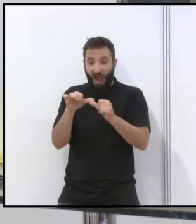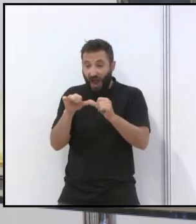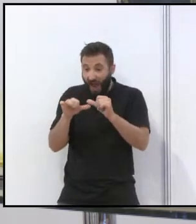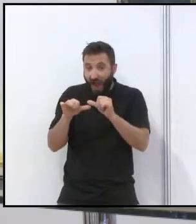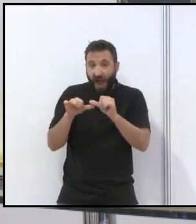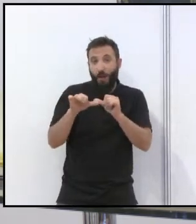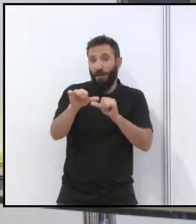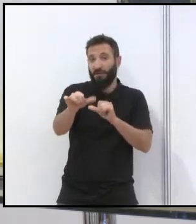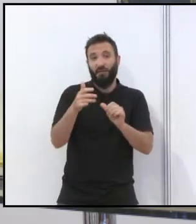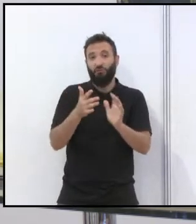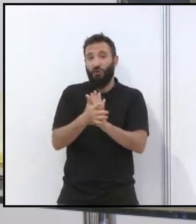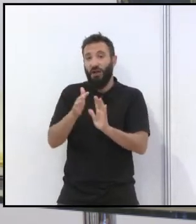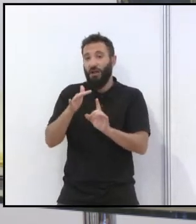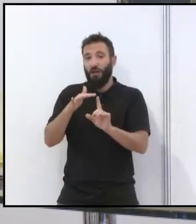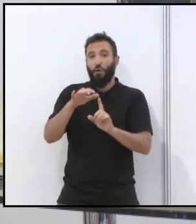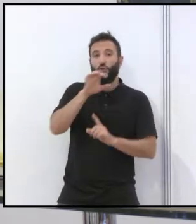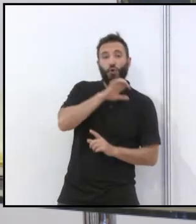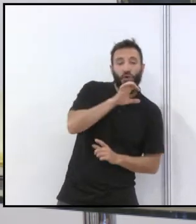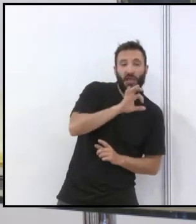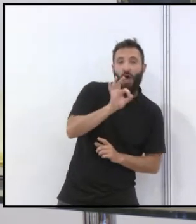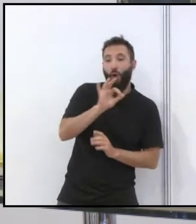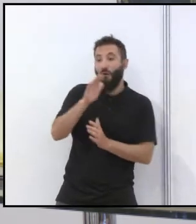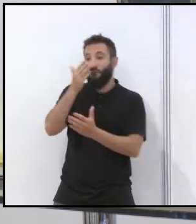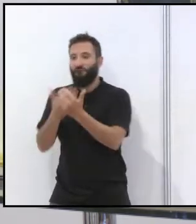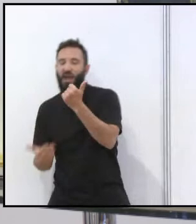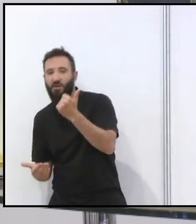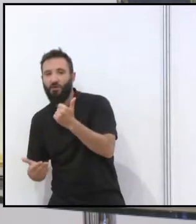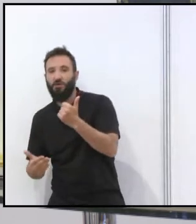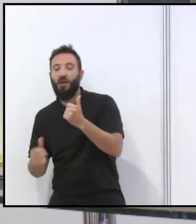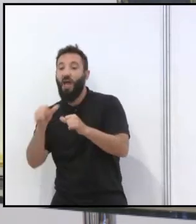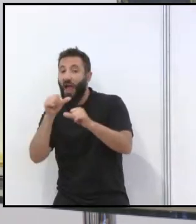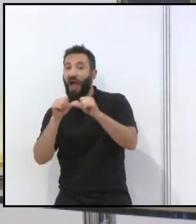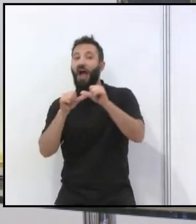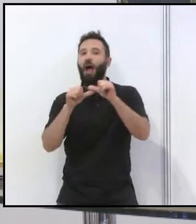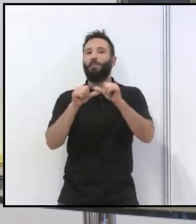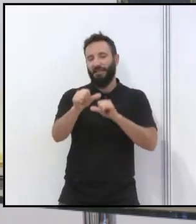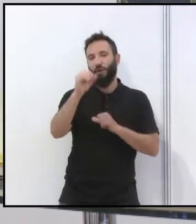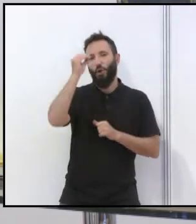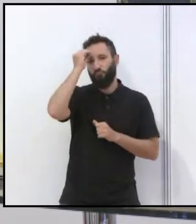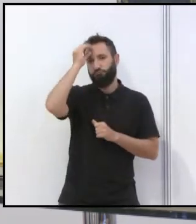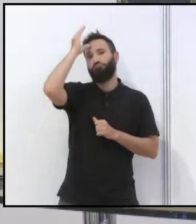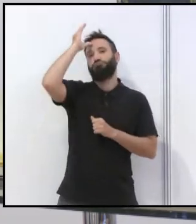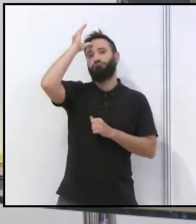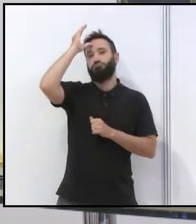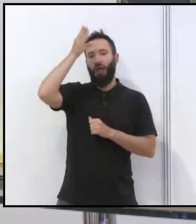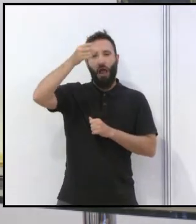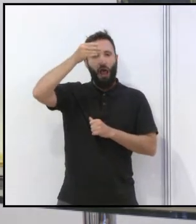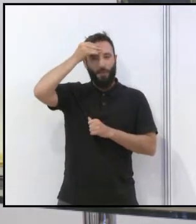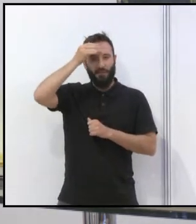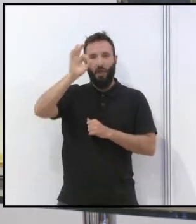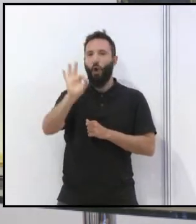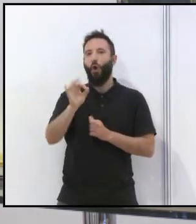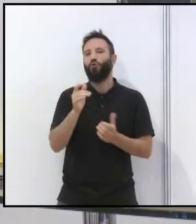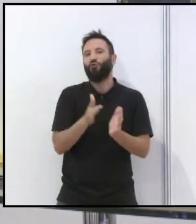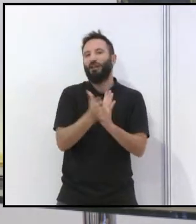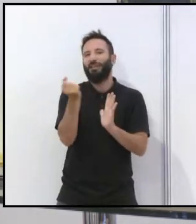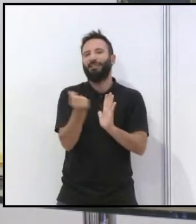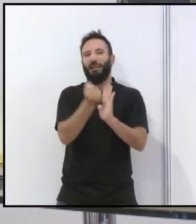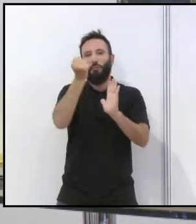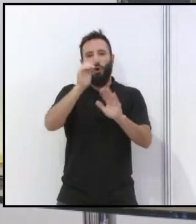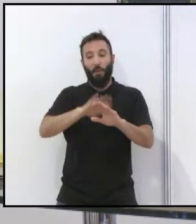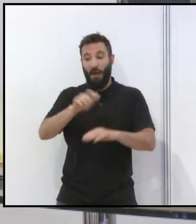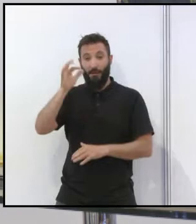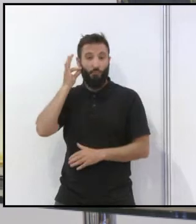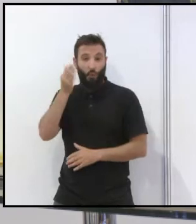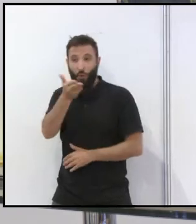de ese traspié o de esa curiosidad devenga un conocimiento y un capital simbólico para ellas